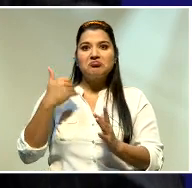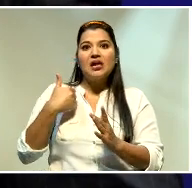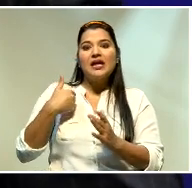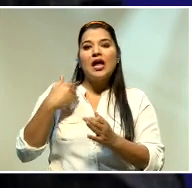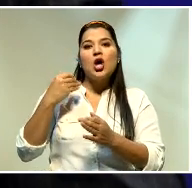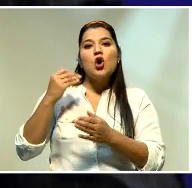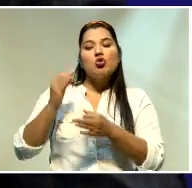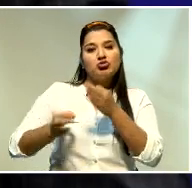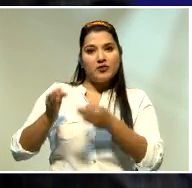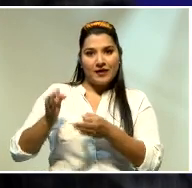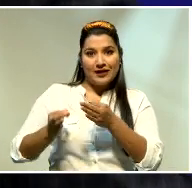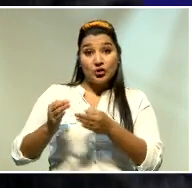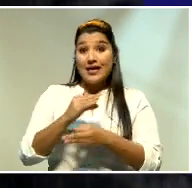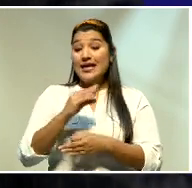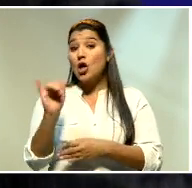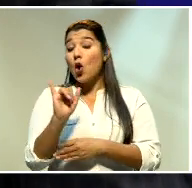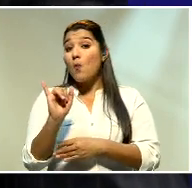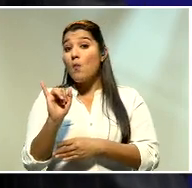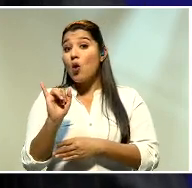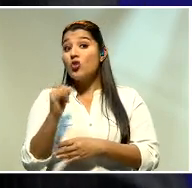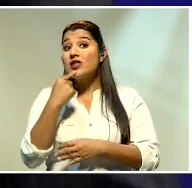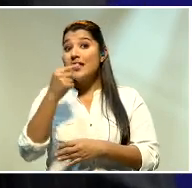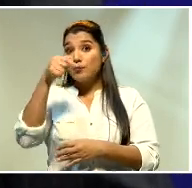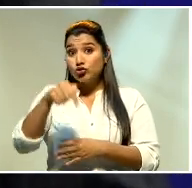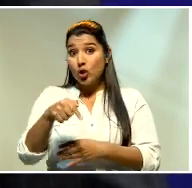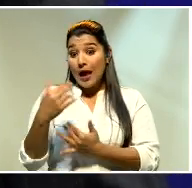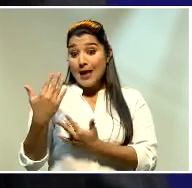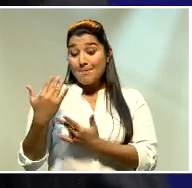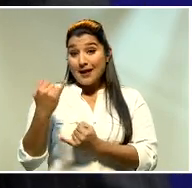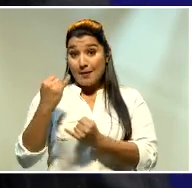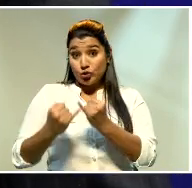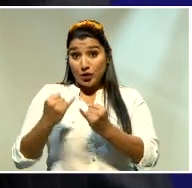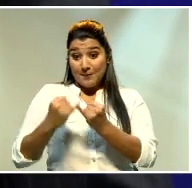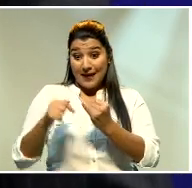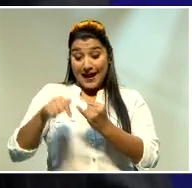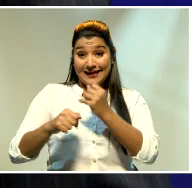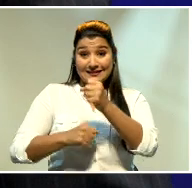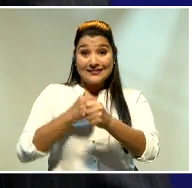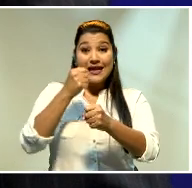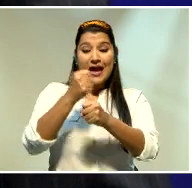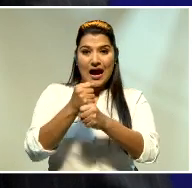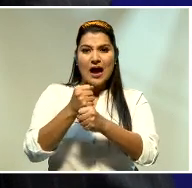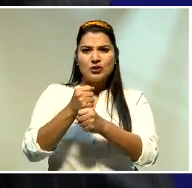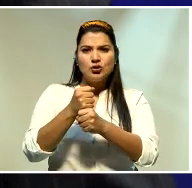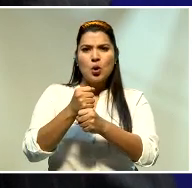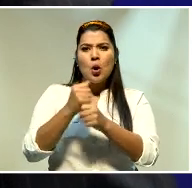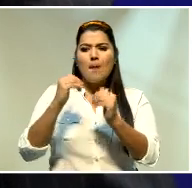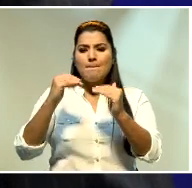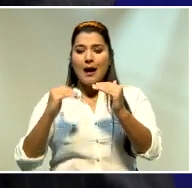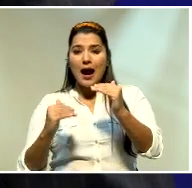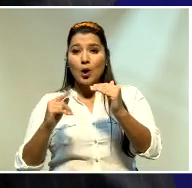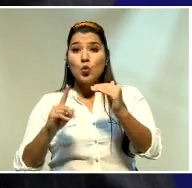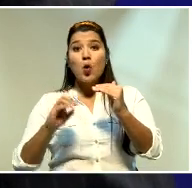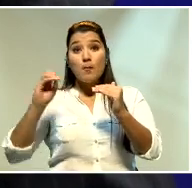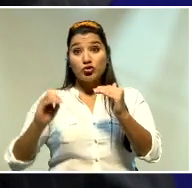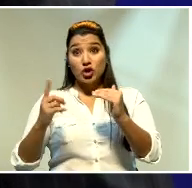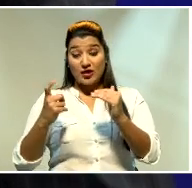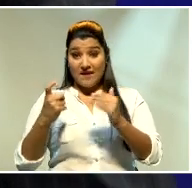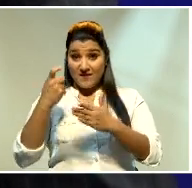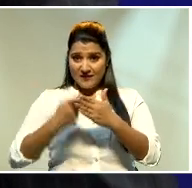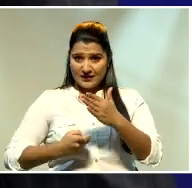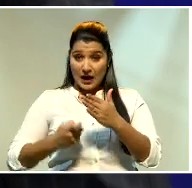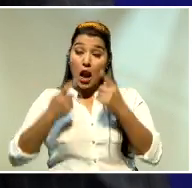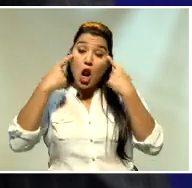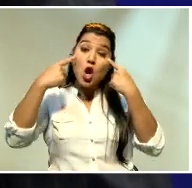programa macroeconómico, esperamos cerrar este año bajando casi en un punto el déficit fiscal, más llevándolo